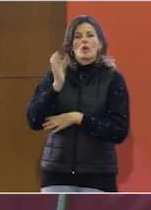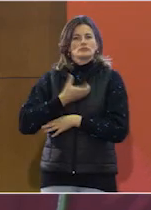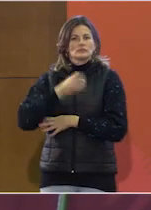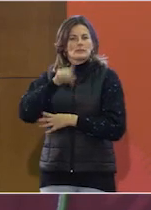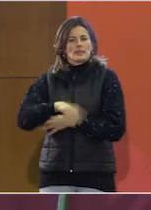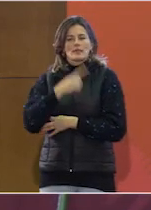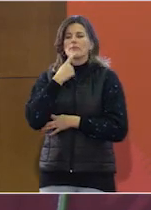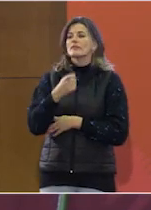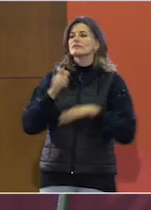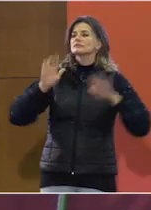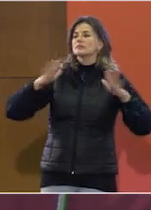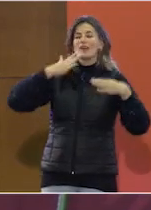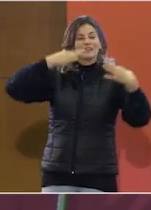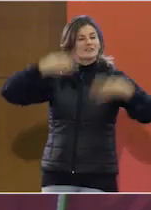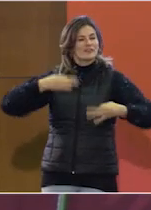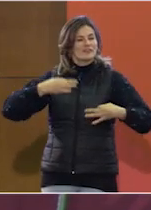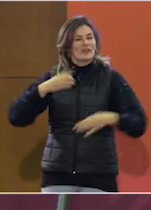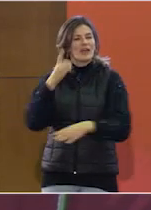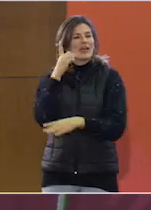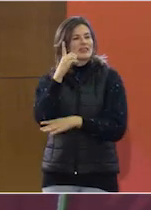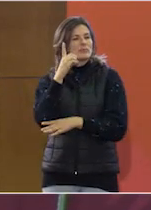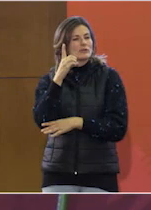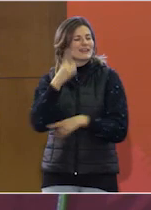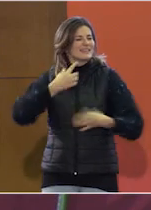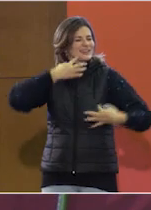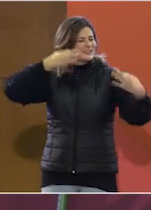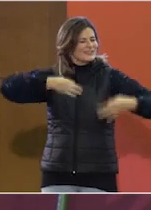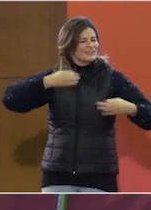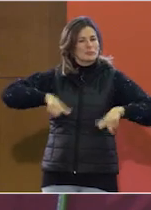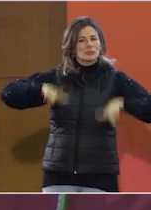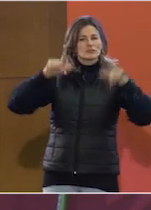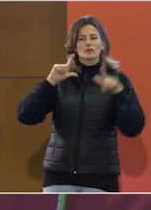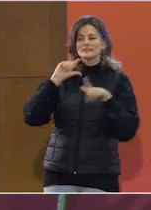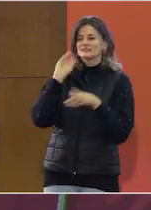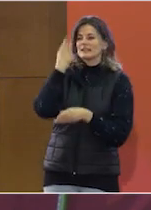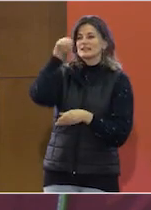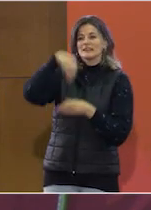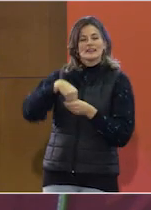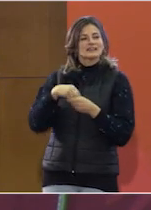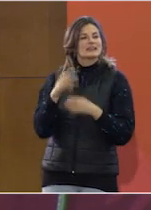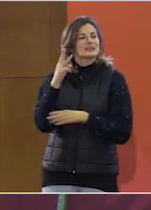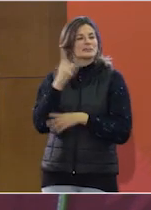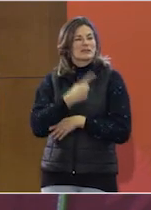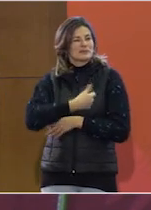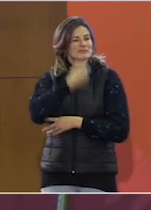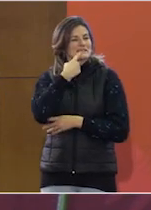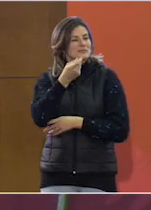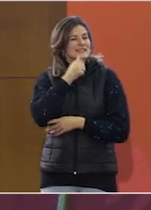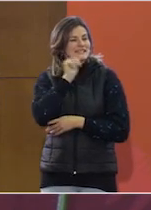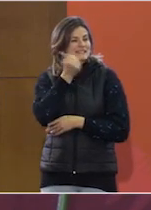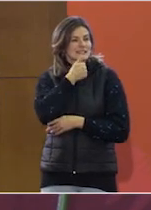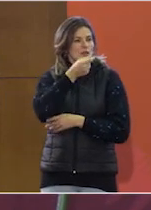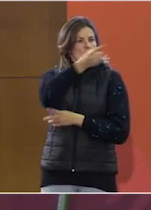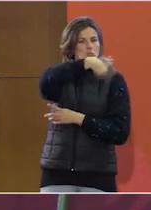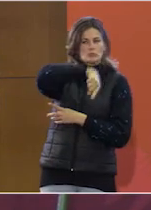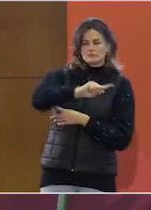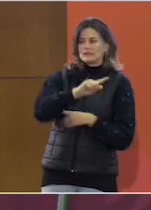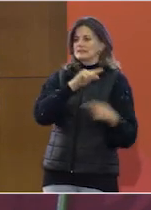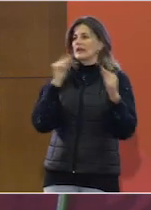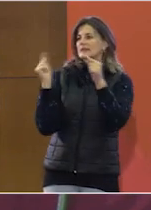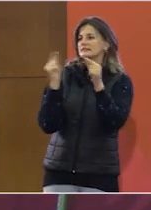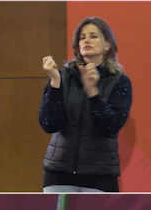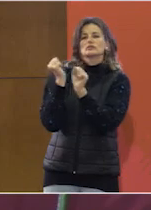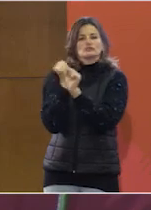Ayuntamiento. Pero los verdaderos diputados y diputadas que trabajan en los parlamentos difíciles sois vosotros y vosotras, en las discusiones